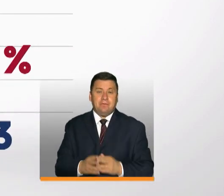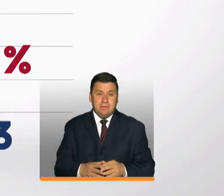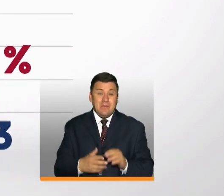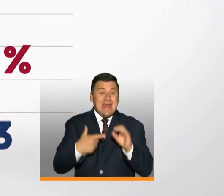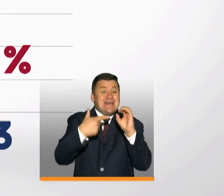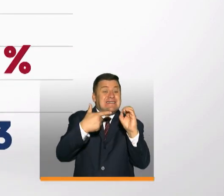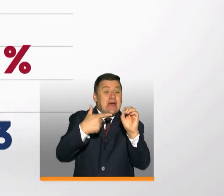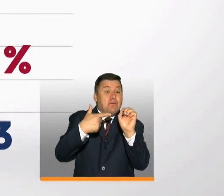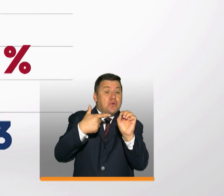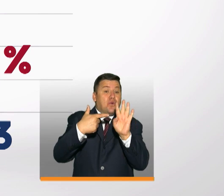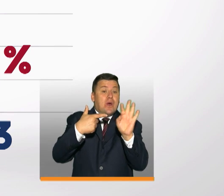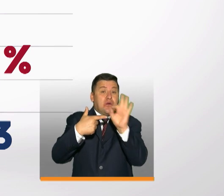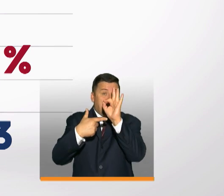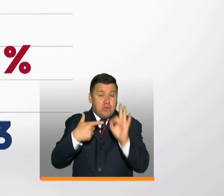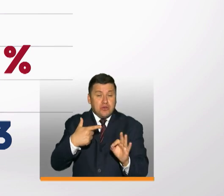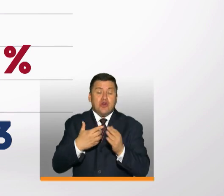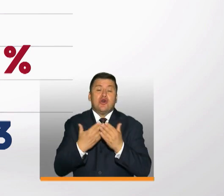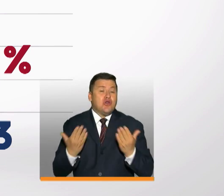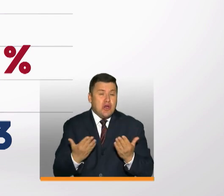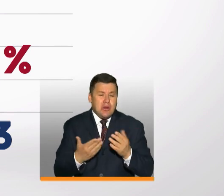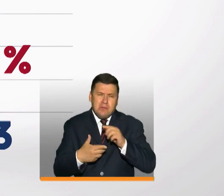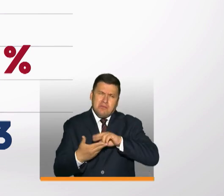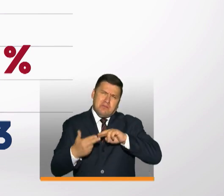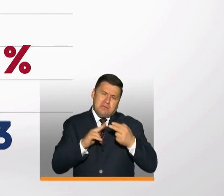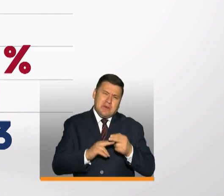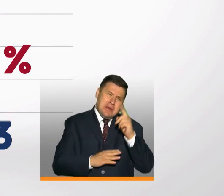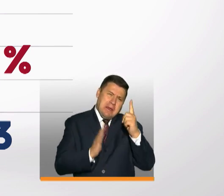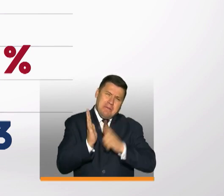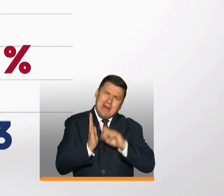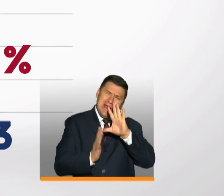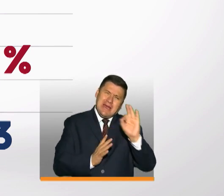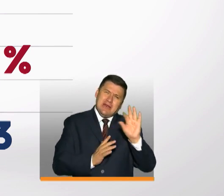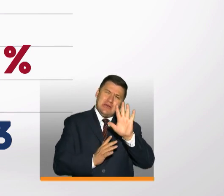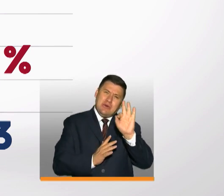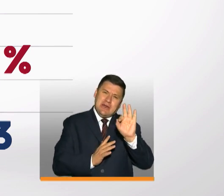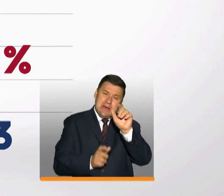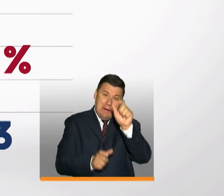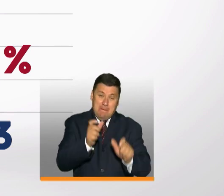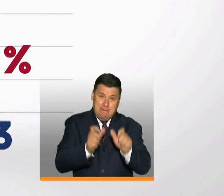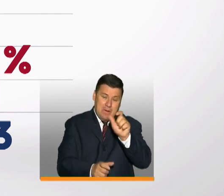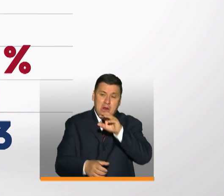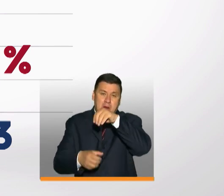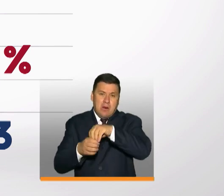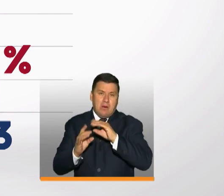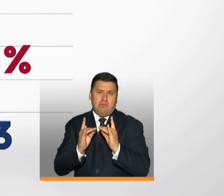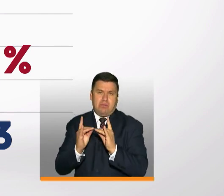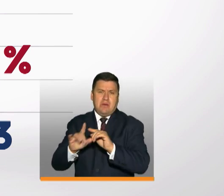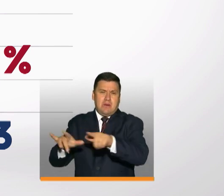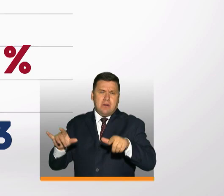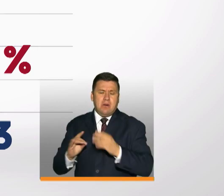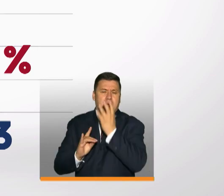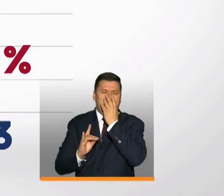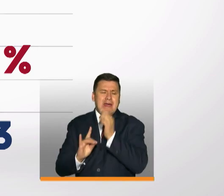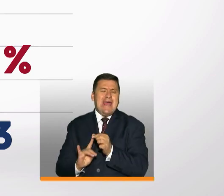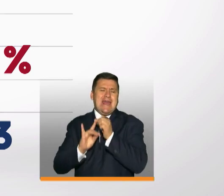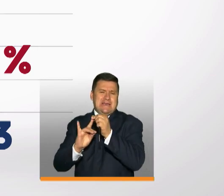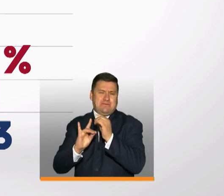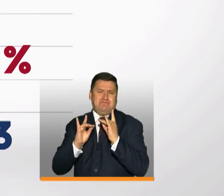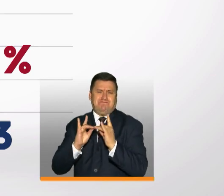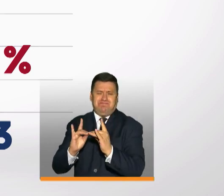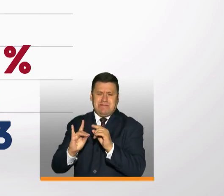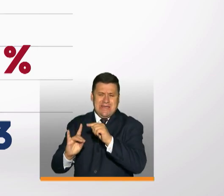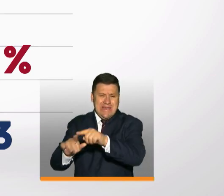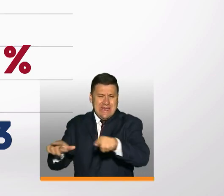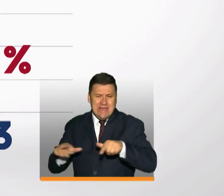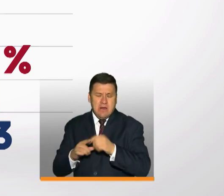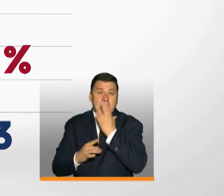y el 0.4%, que equivale a 1.553 personas, ha estado atendido en unidad de cuidado